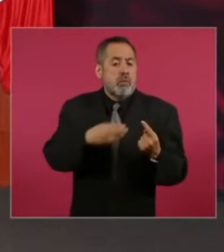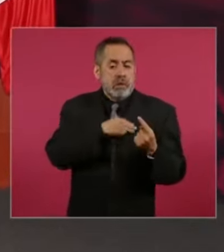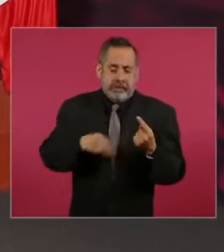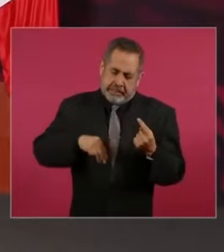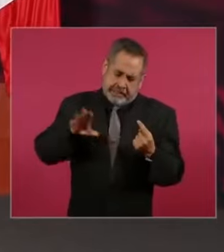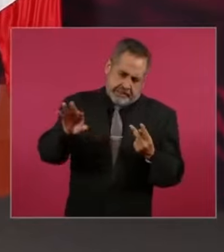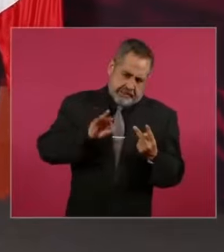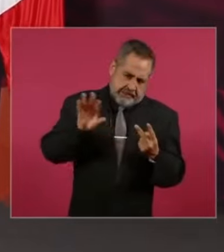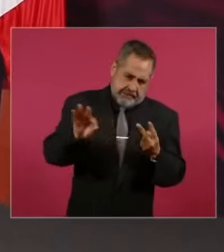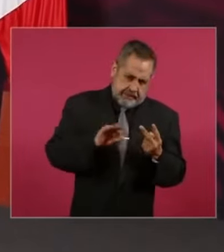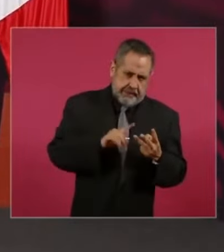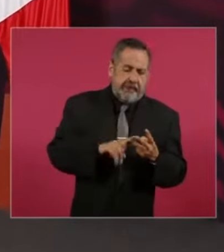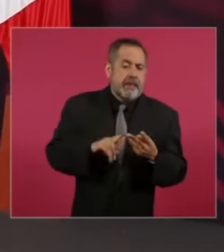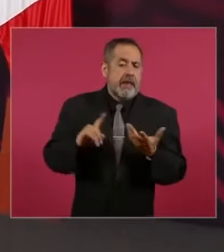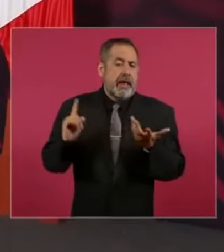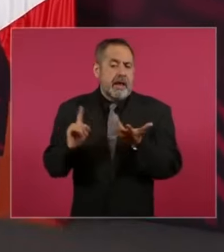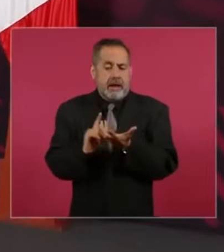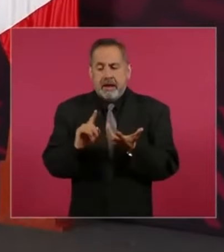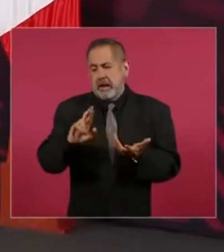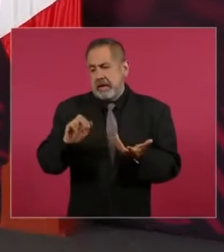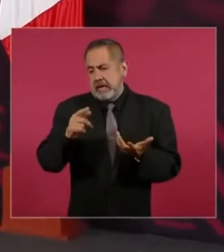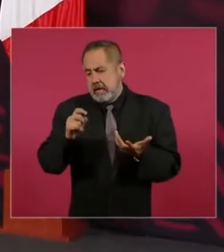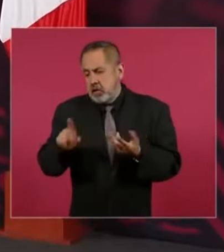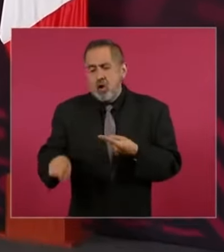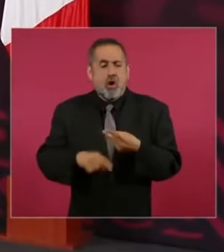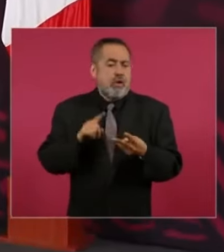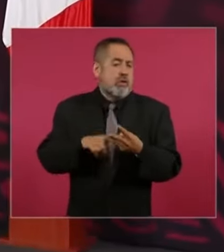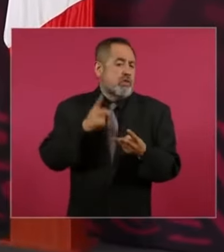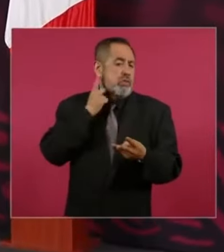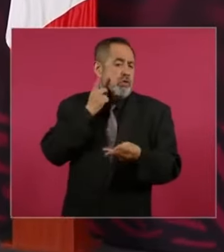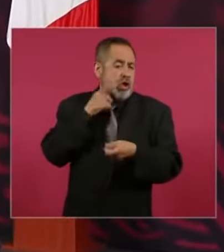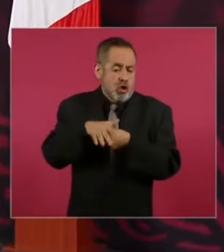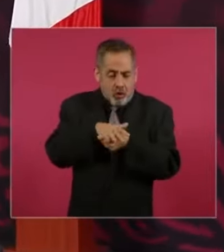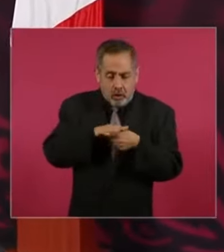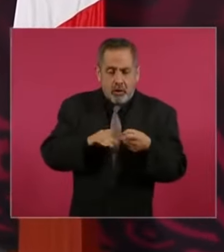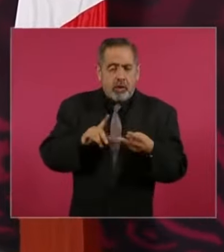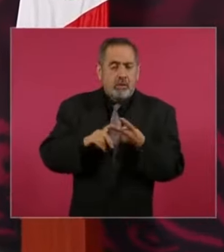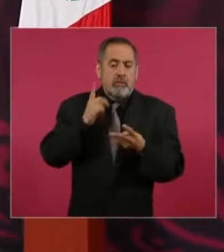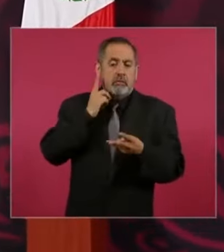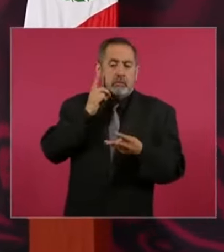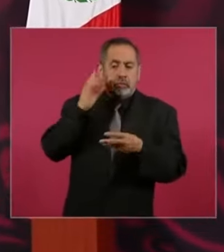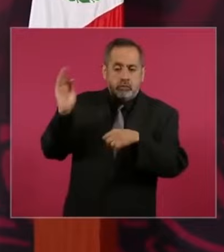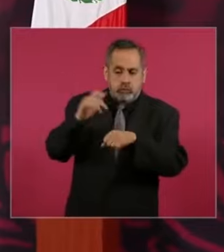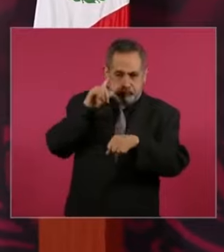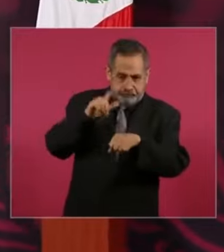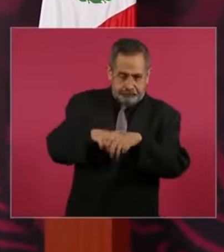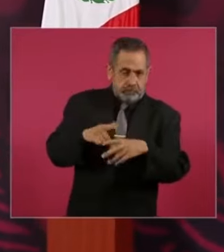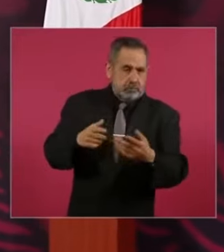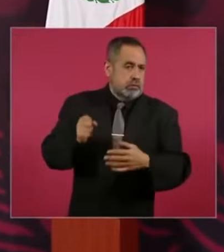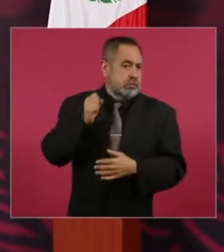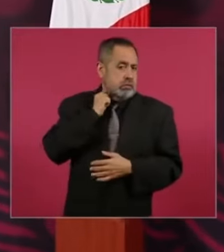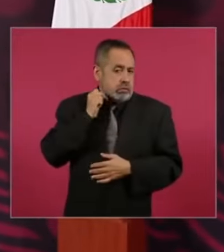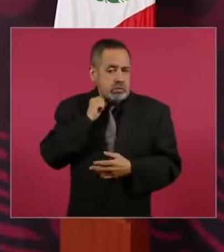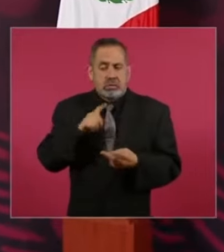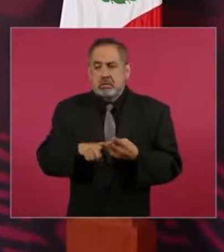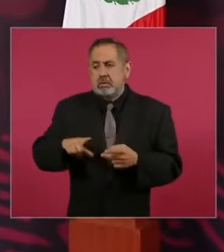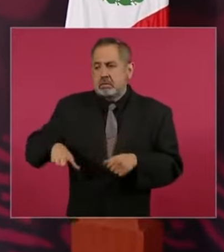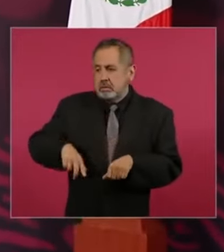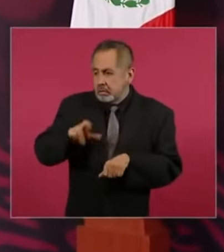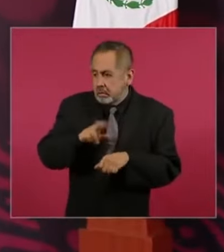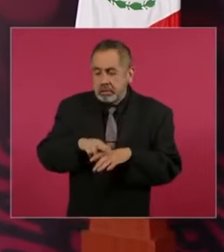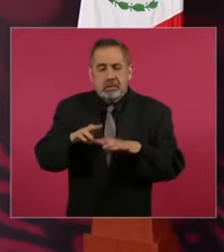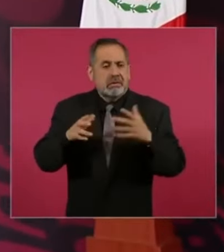municipales, regidores, diputados locales, diputados federales, senadores, gobernadores,